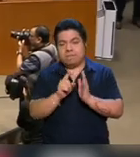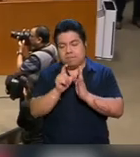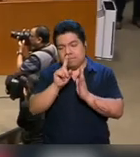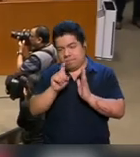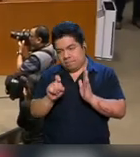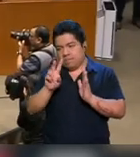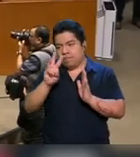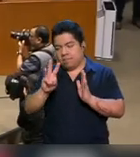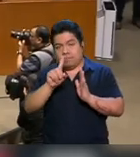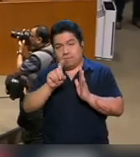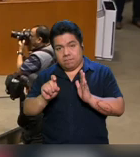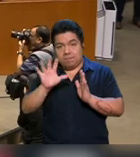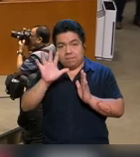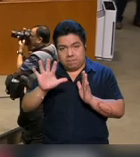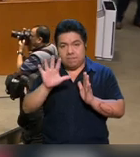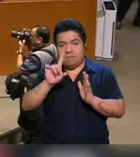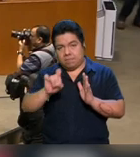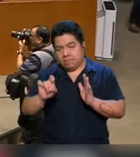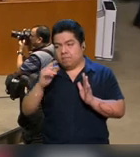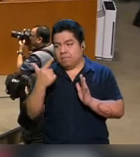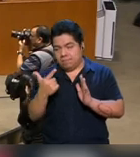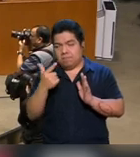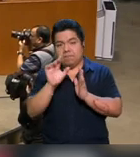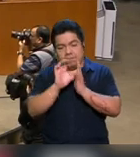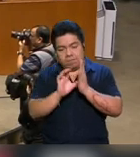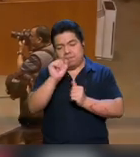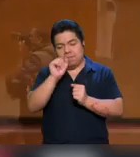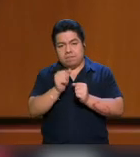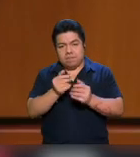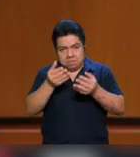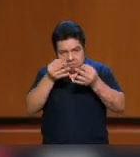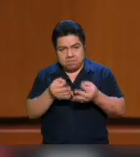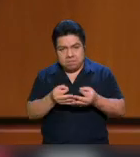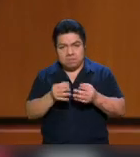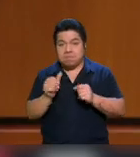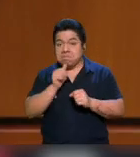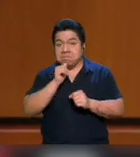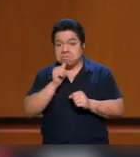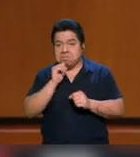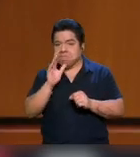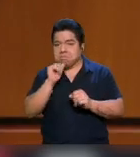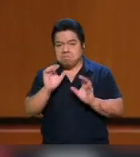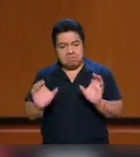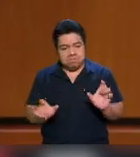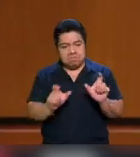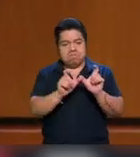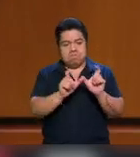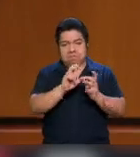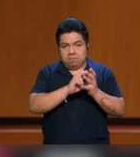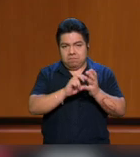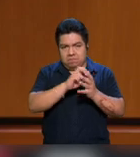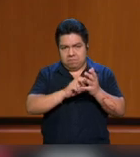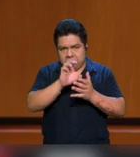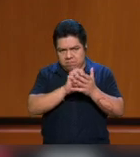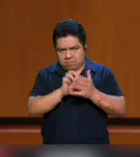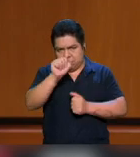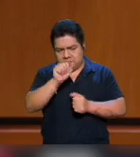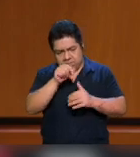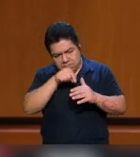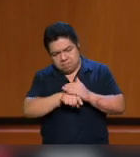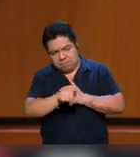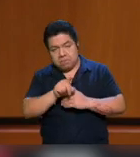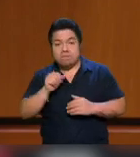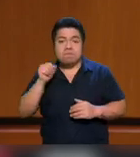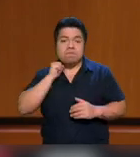103, 105 y 107 de la Constitución para que no se puedan impugnar las adiciones o reformas a la Carta Magna. En su lectura, el